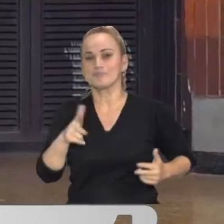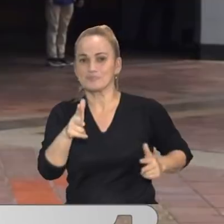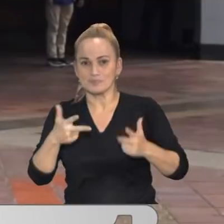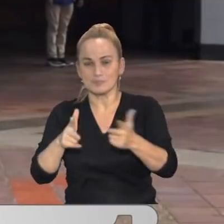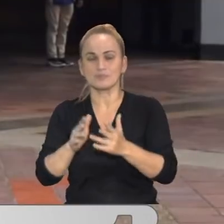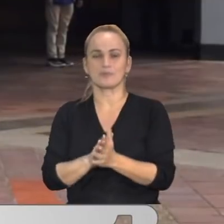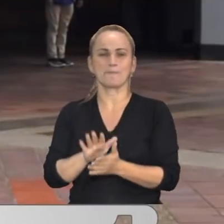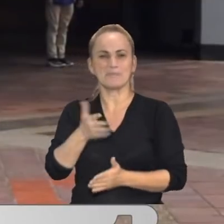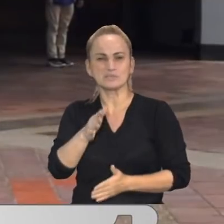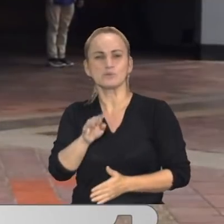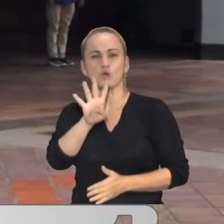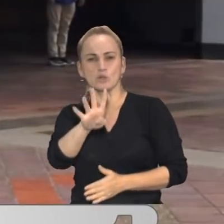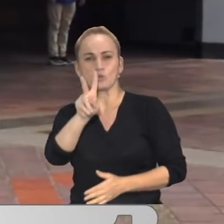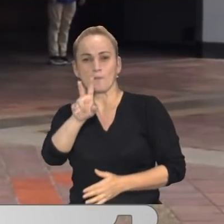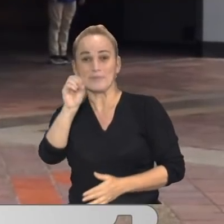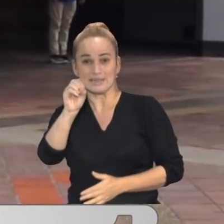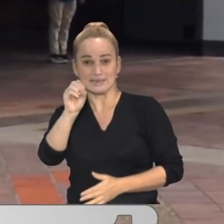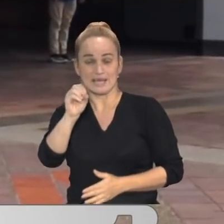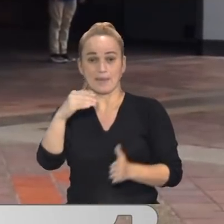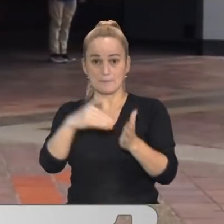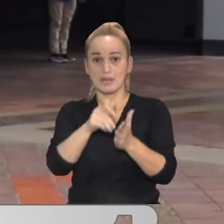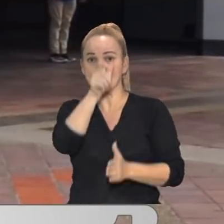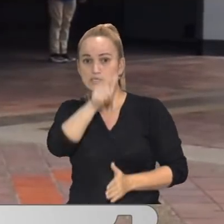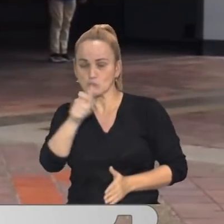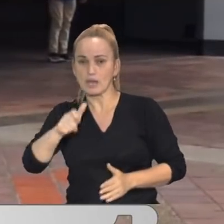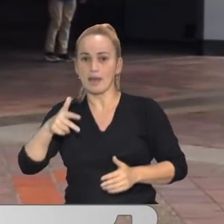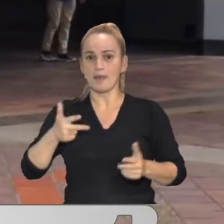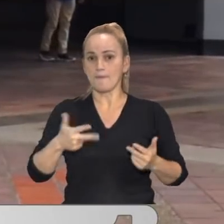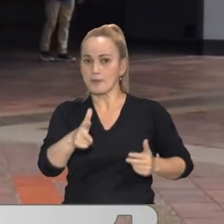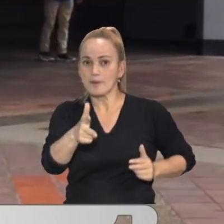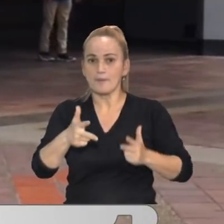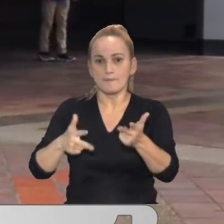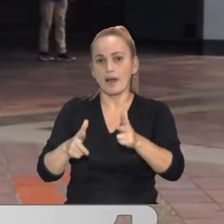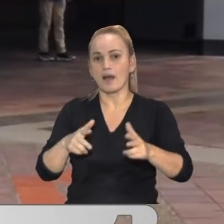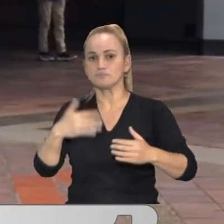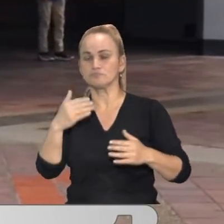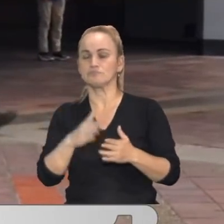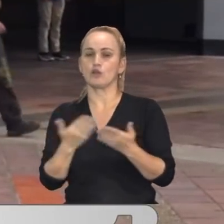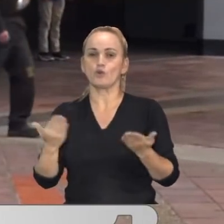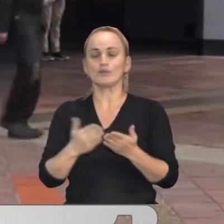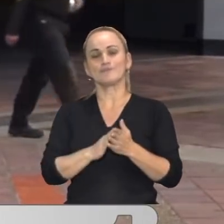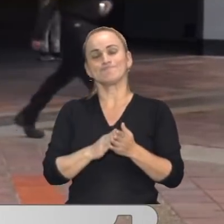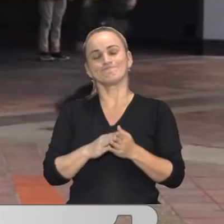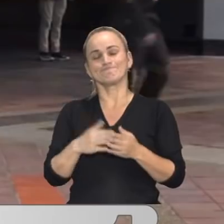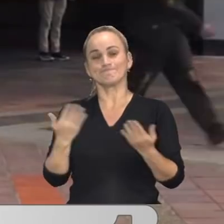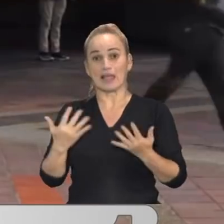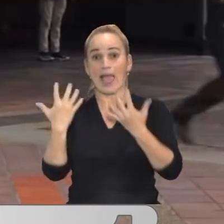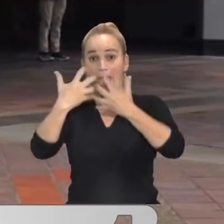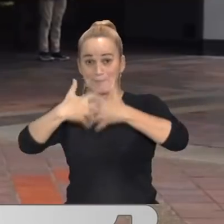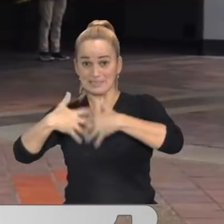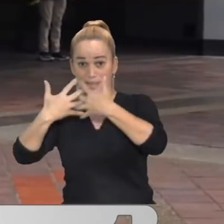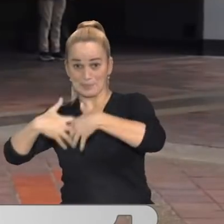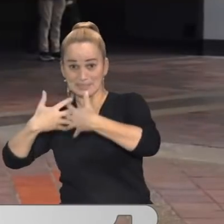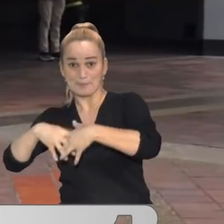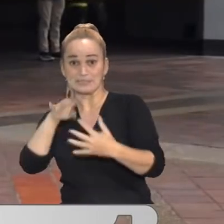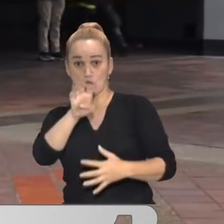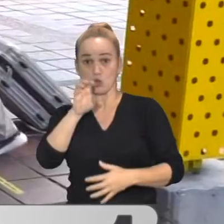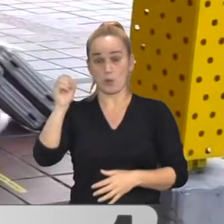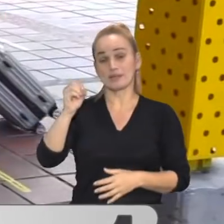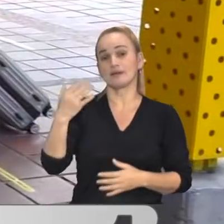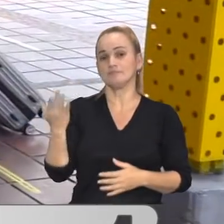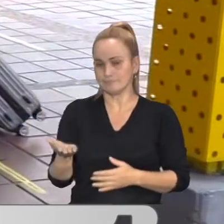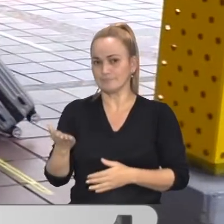más de 420.000 viajeros que esperamos se movilicen en 38.000 vehículos de nuestras 90 empresas